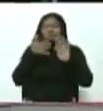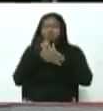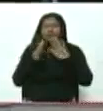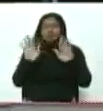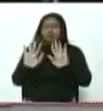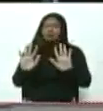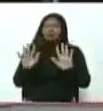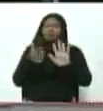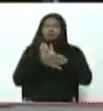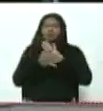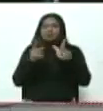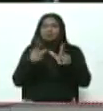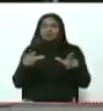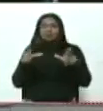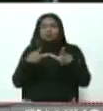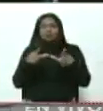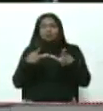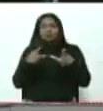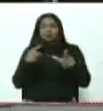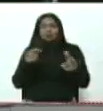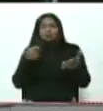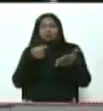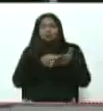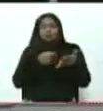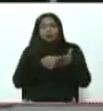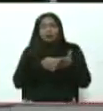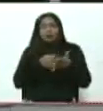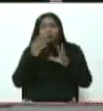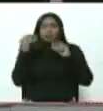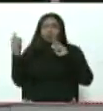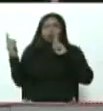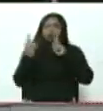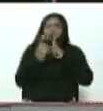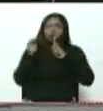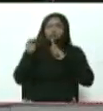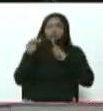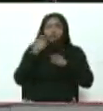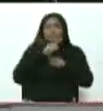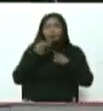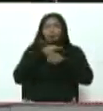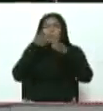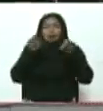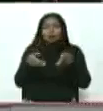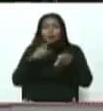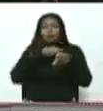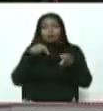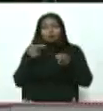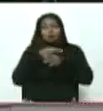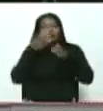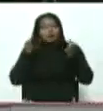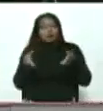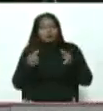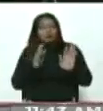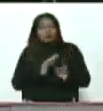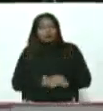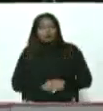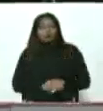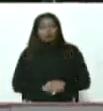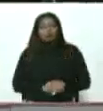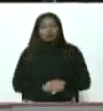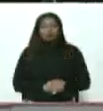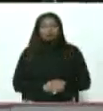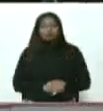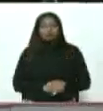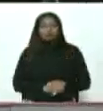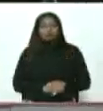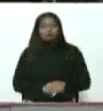va, esto excede mi presupuesto, yo voy a hablar con Luis José, que es mi gobernador, nuestro gobernador.